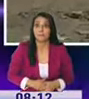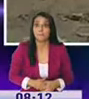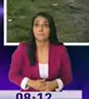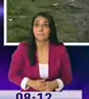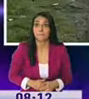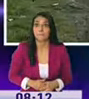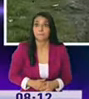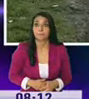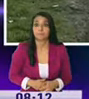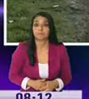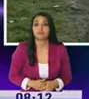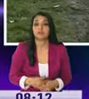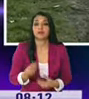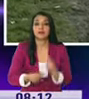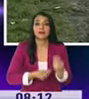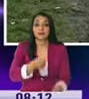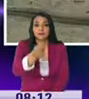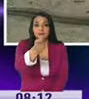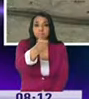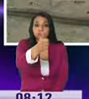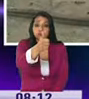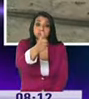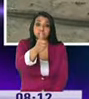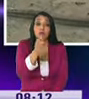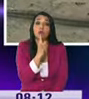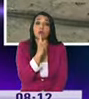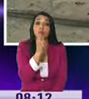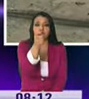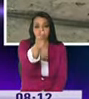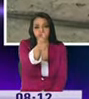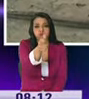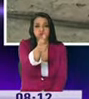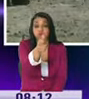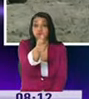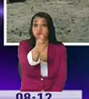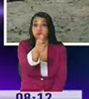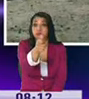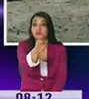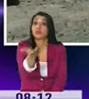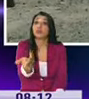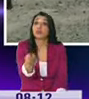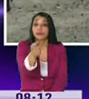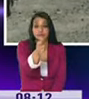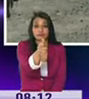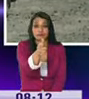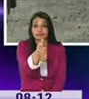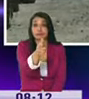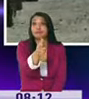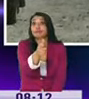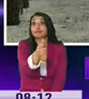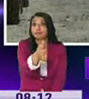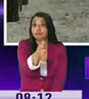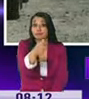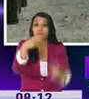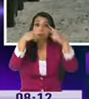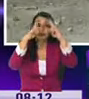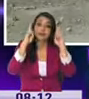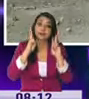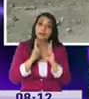ese punto llega una velita. Una velita para poner. ¿Dónde le ponemos esta velita, Panchana? ¿Virgencita